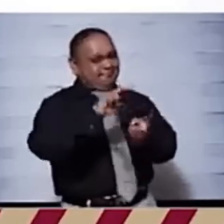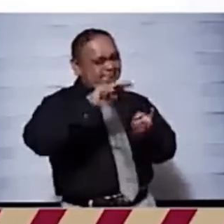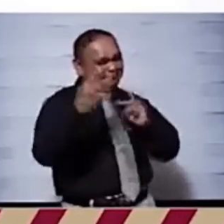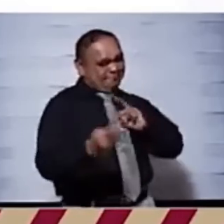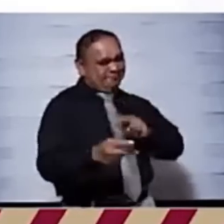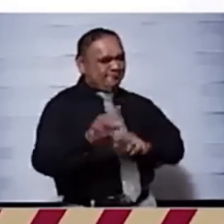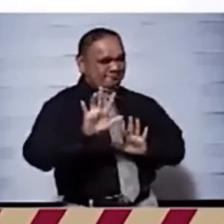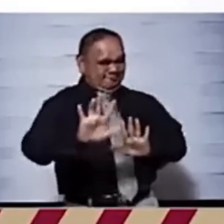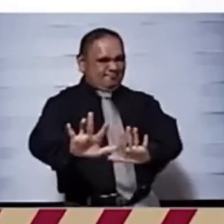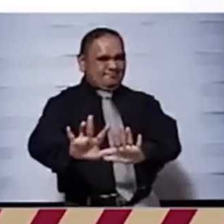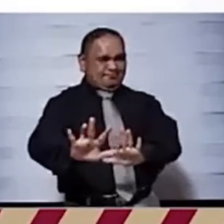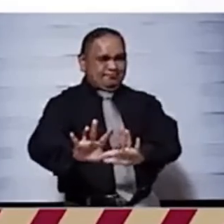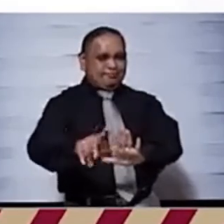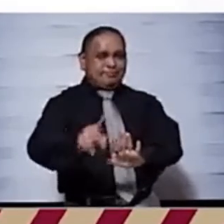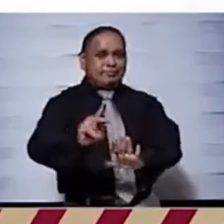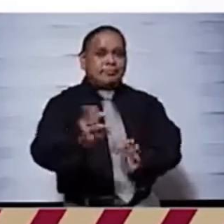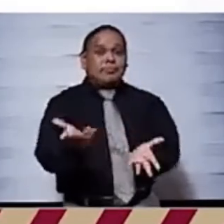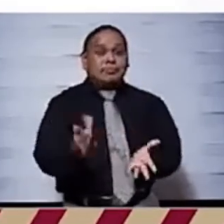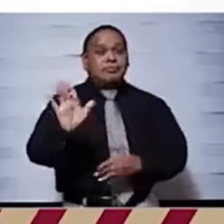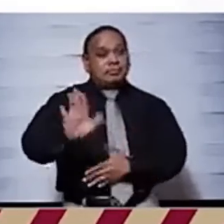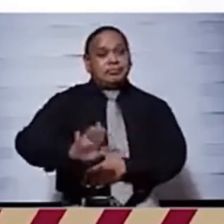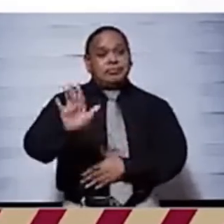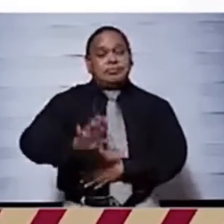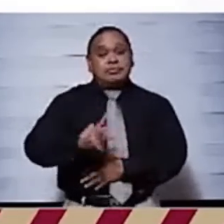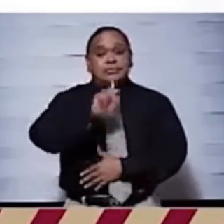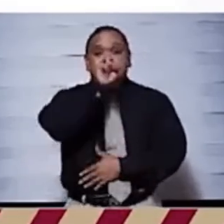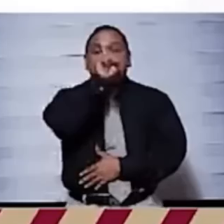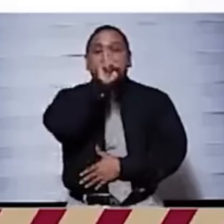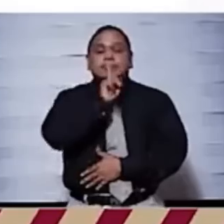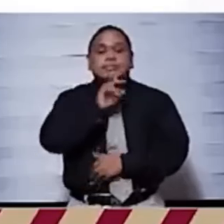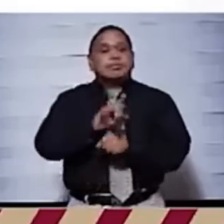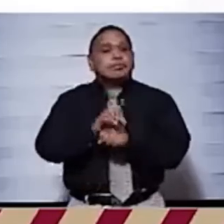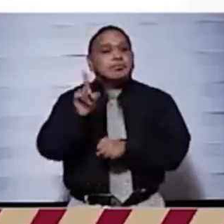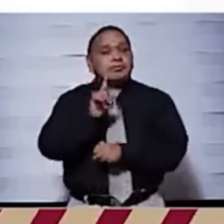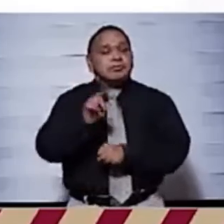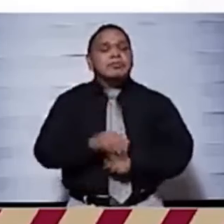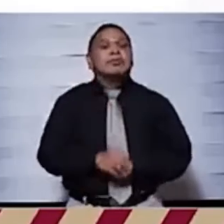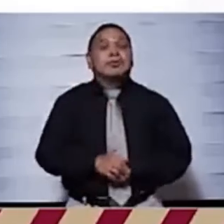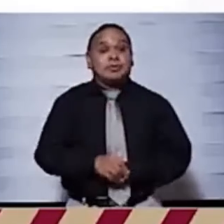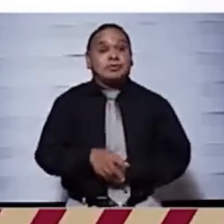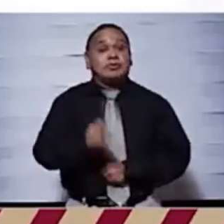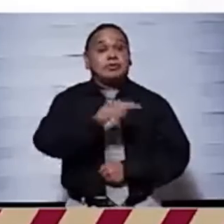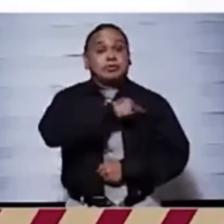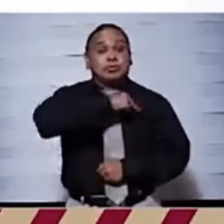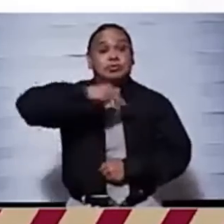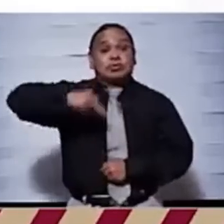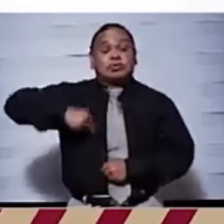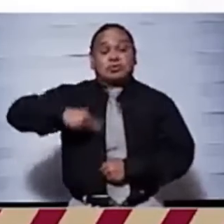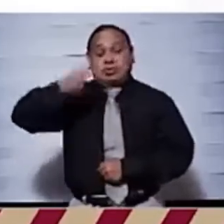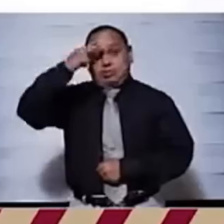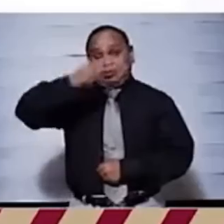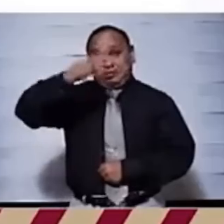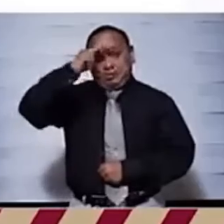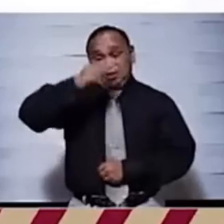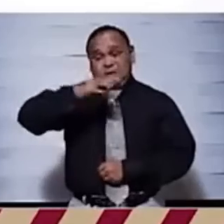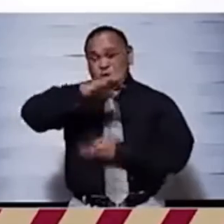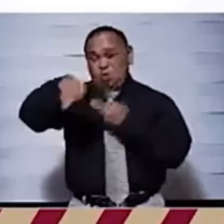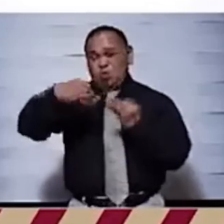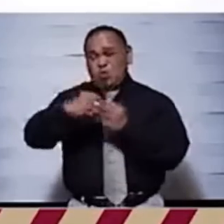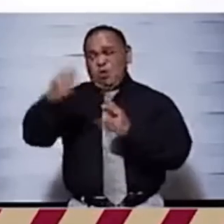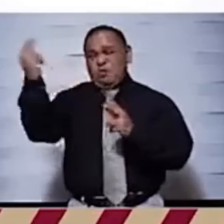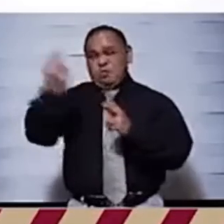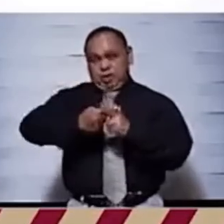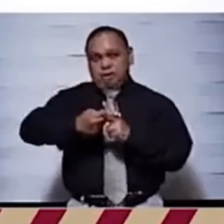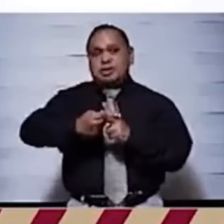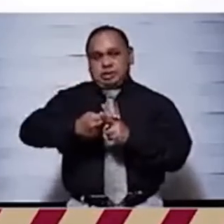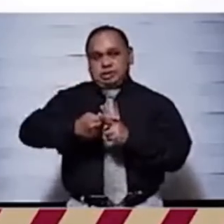ve que tanto decían los diputados que también nosotros queremos que nos quiten el fuero. No, ustedes no son tan honestos como el presidente López Obrador. A ustedes les